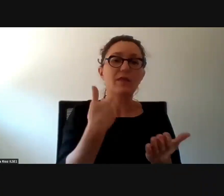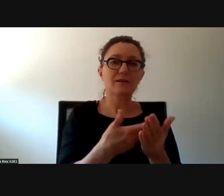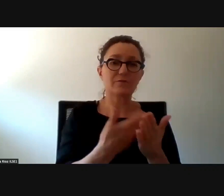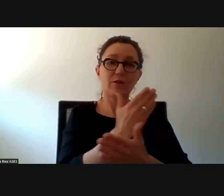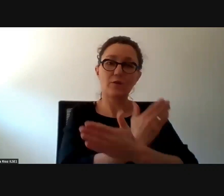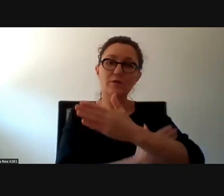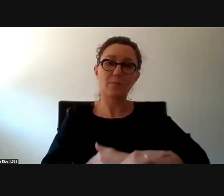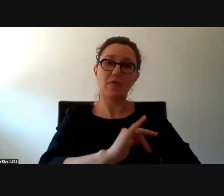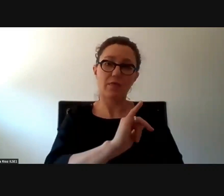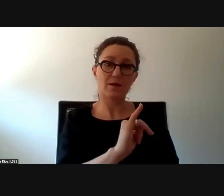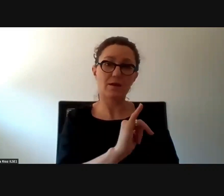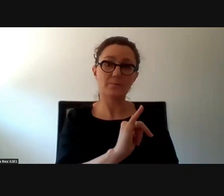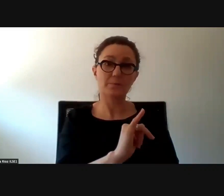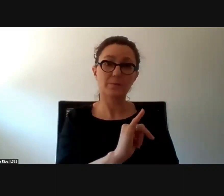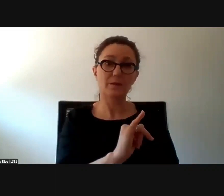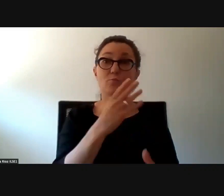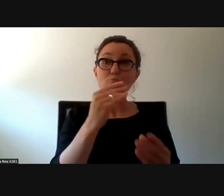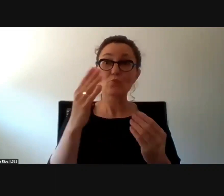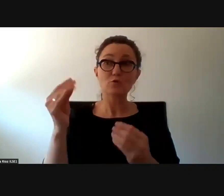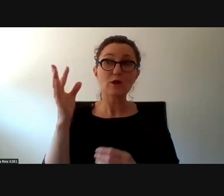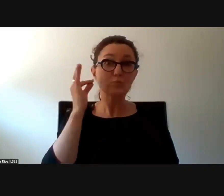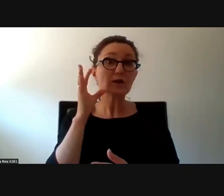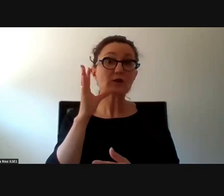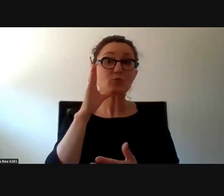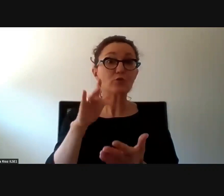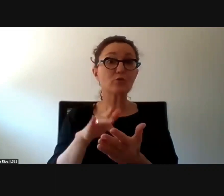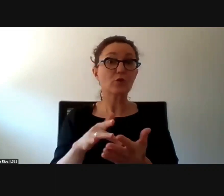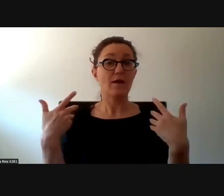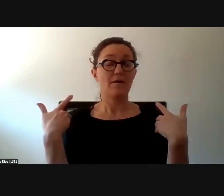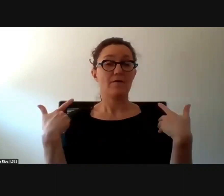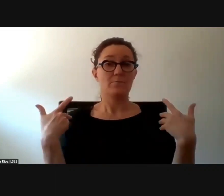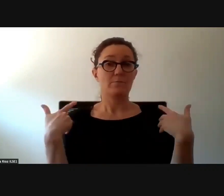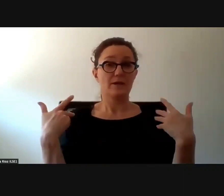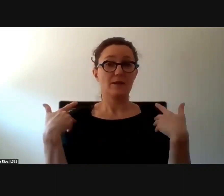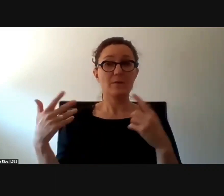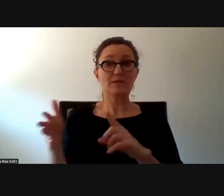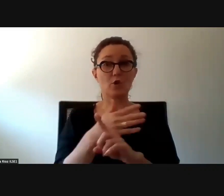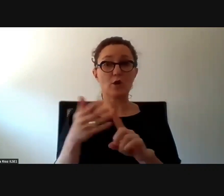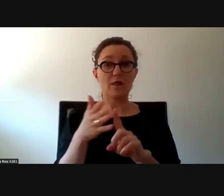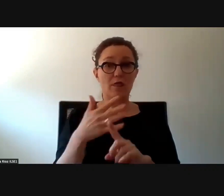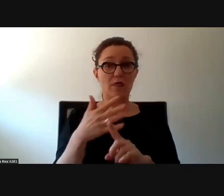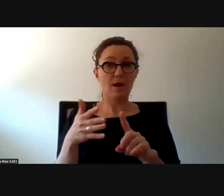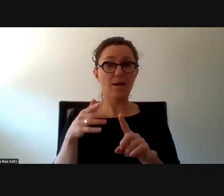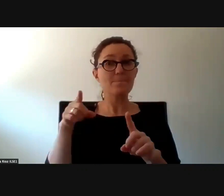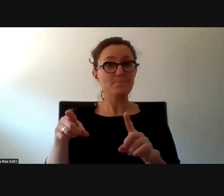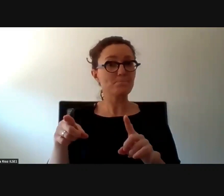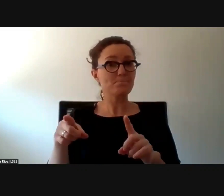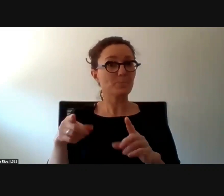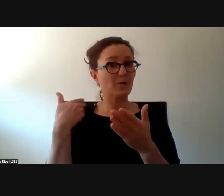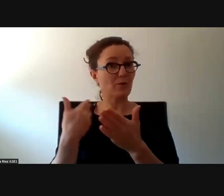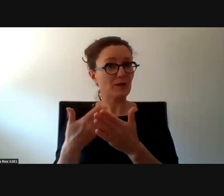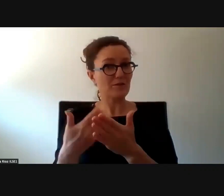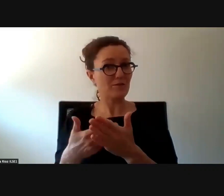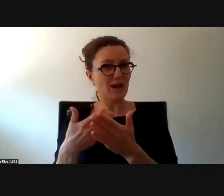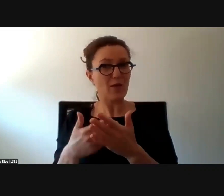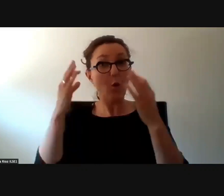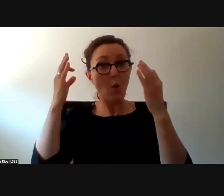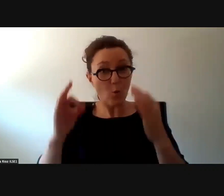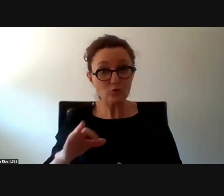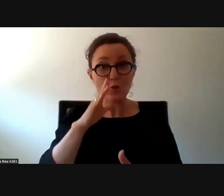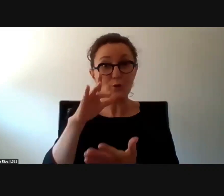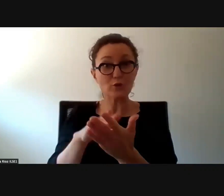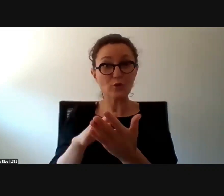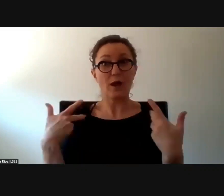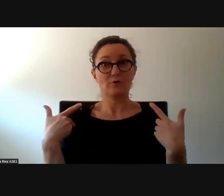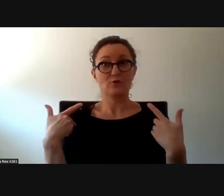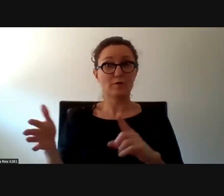que precisamente por ser víctimas de violencia ni siquiera han podido lograr tener un certificado de discapacidad.